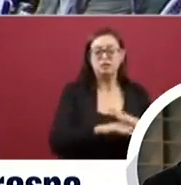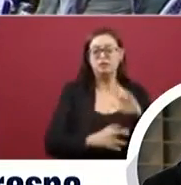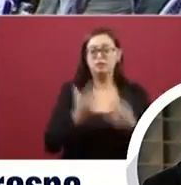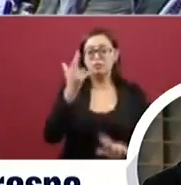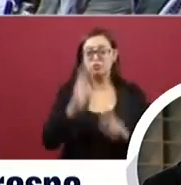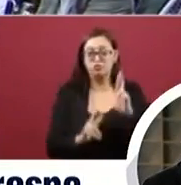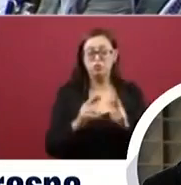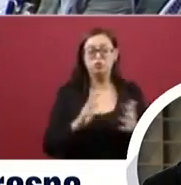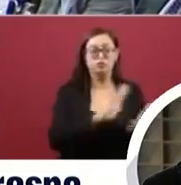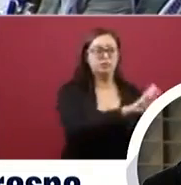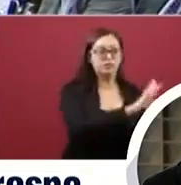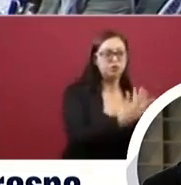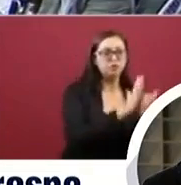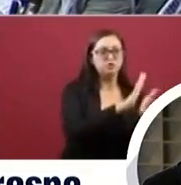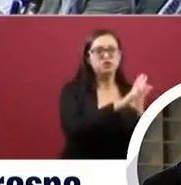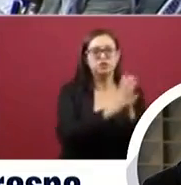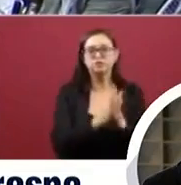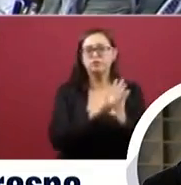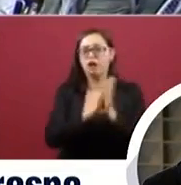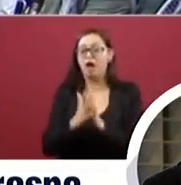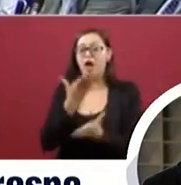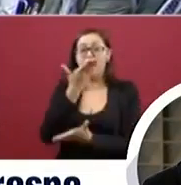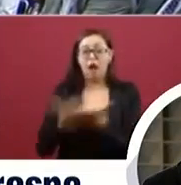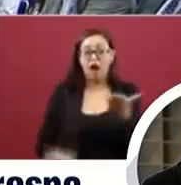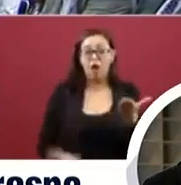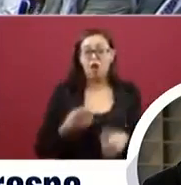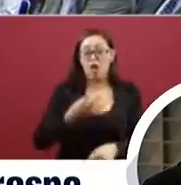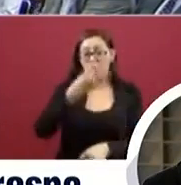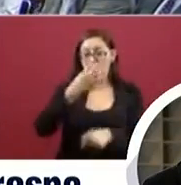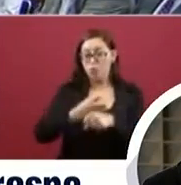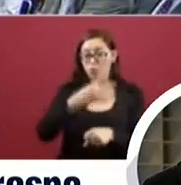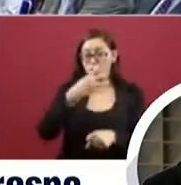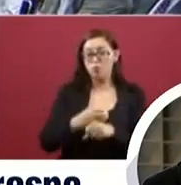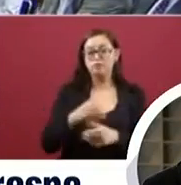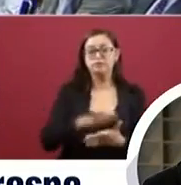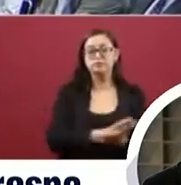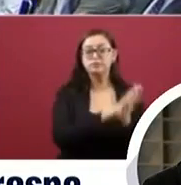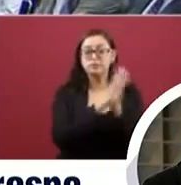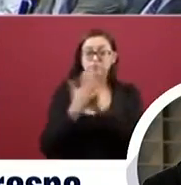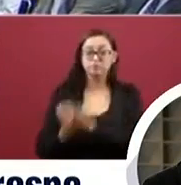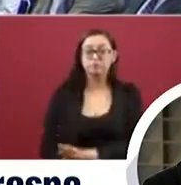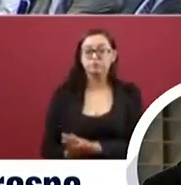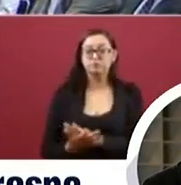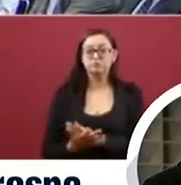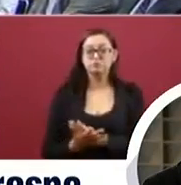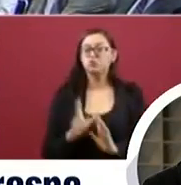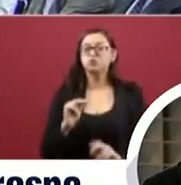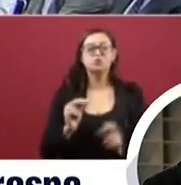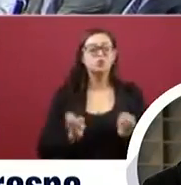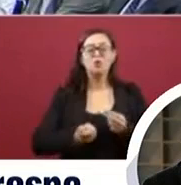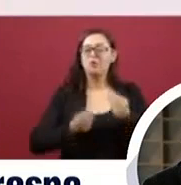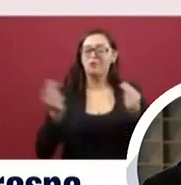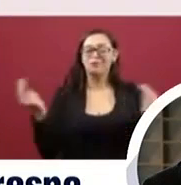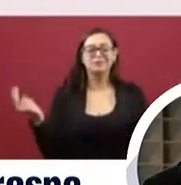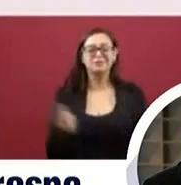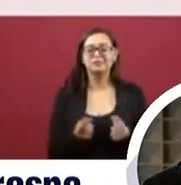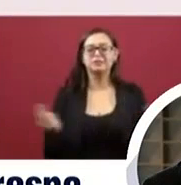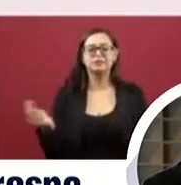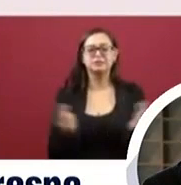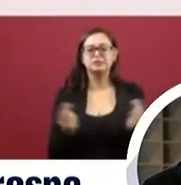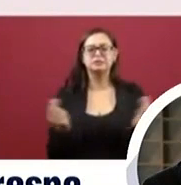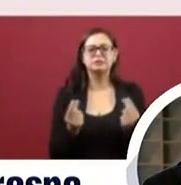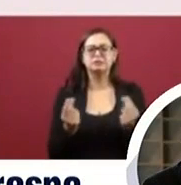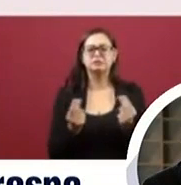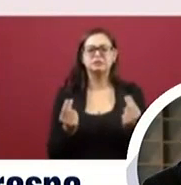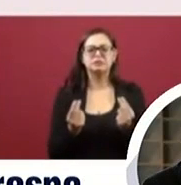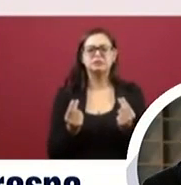para ir quitando esos contrapesos institucionales. Entonces, por un lado, vemos que nombra para instituciones diferentes, en donde tendría